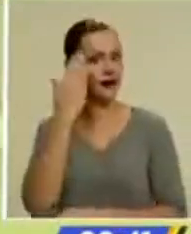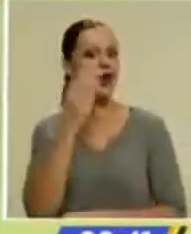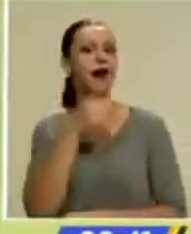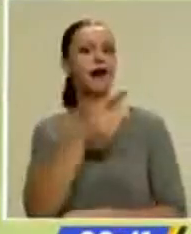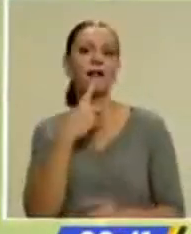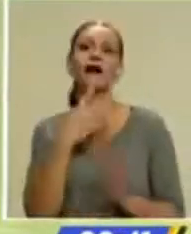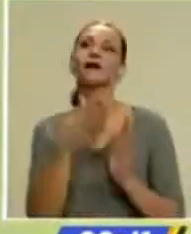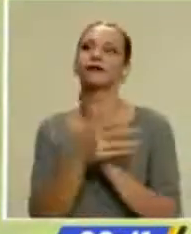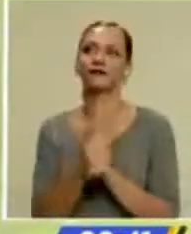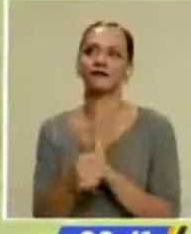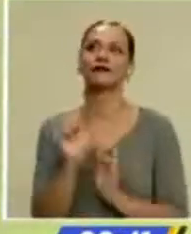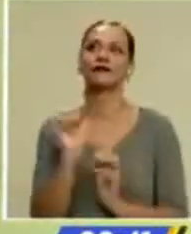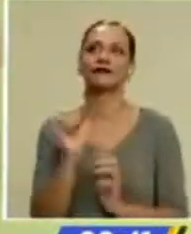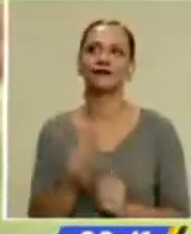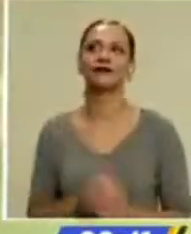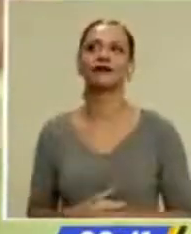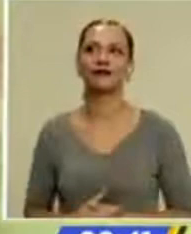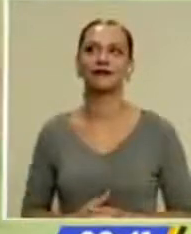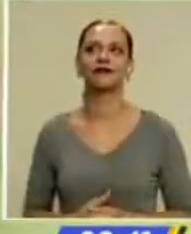artista!